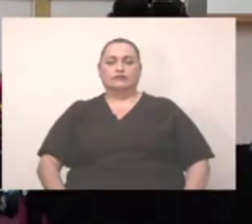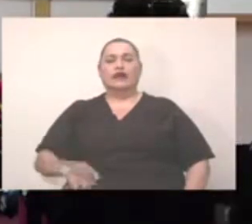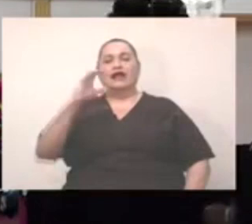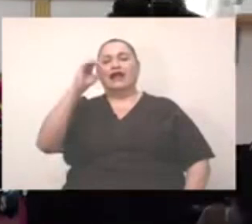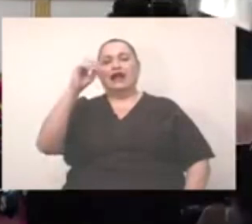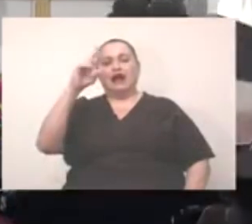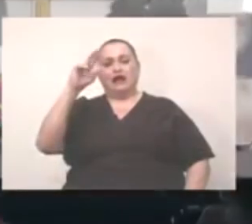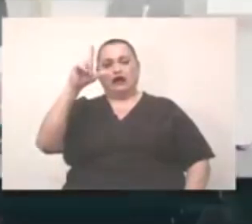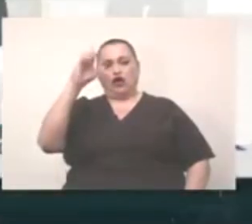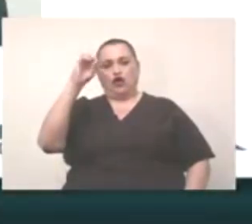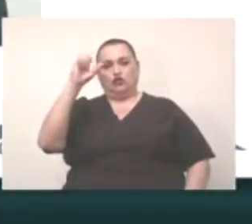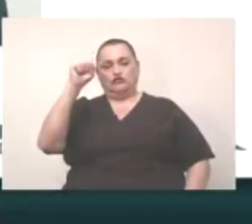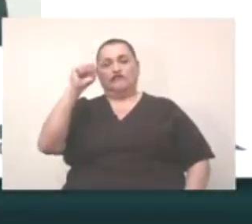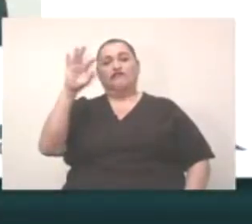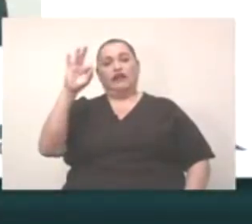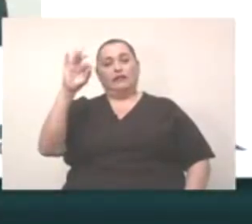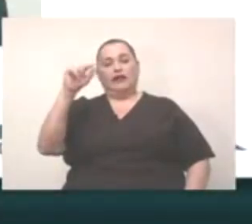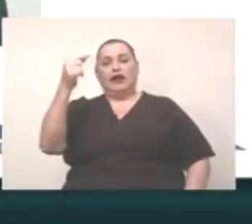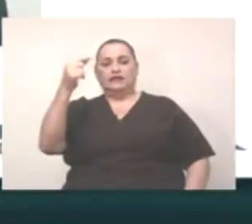Carlos Felipe García Molina,